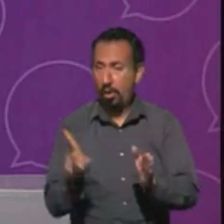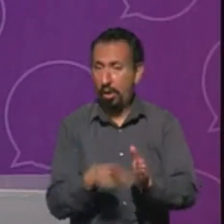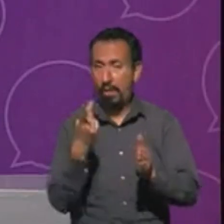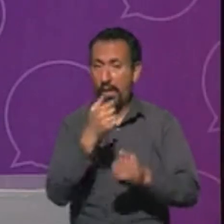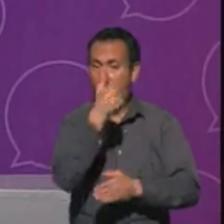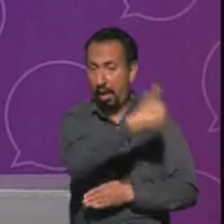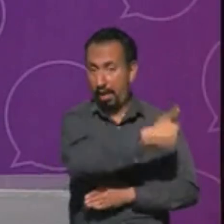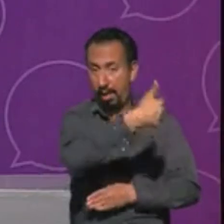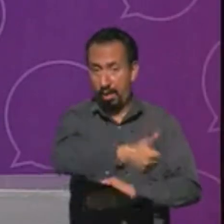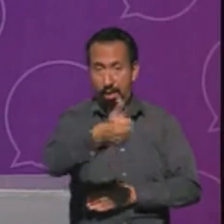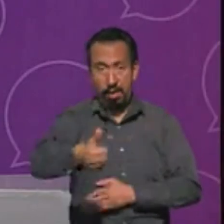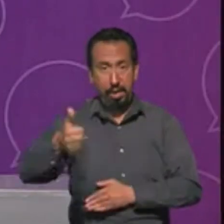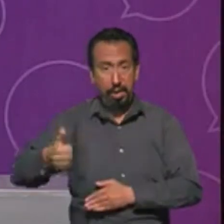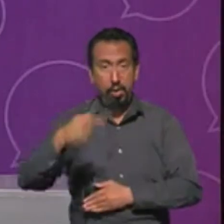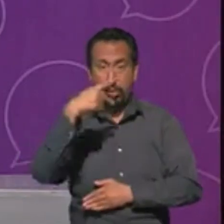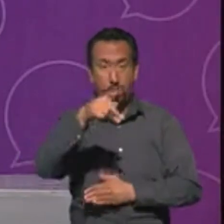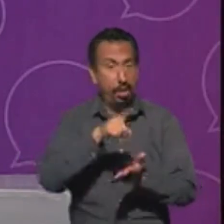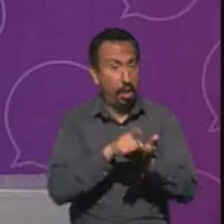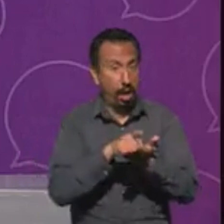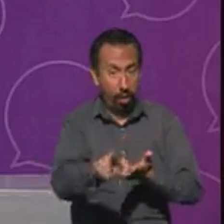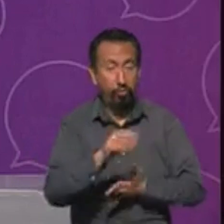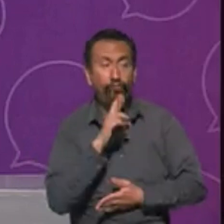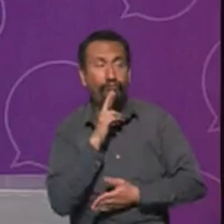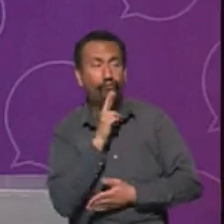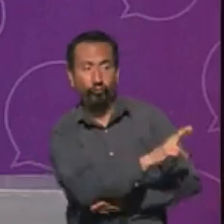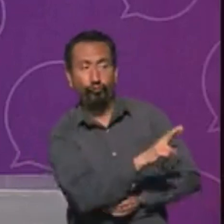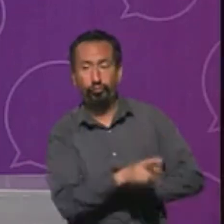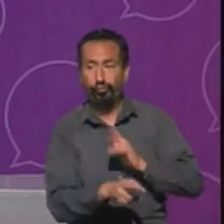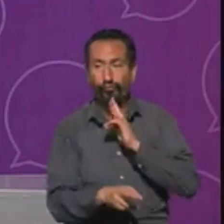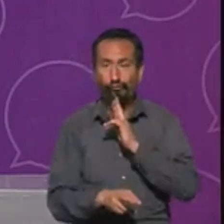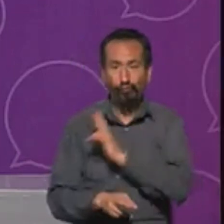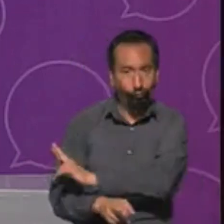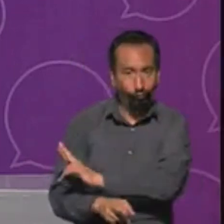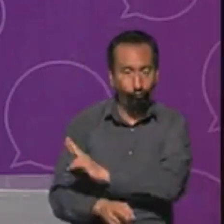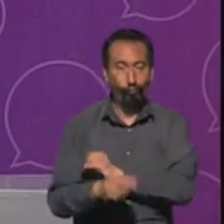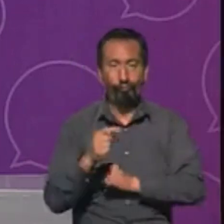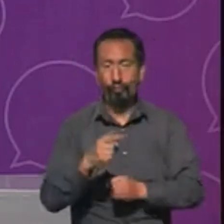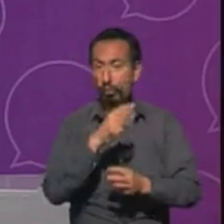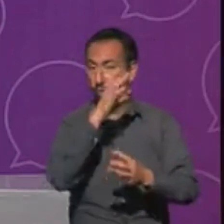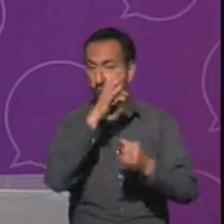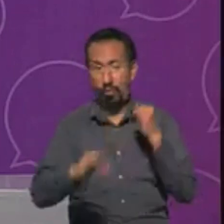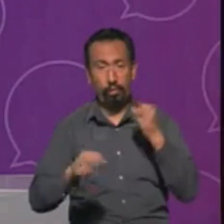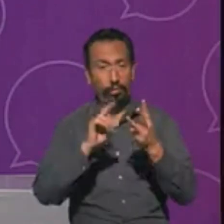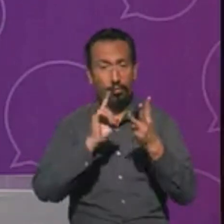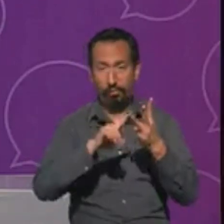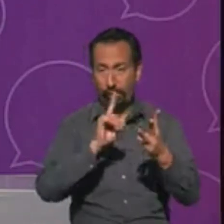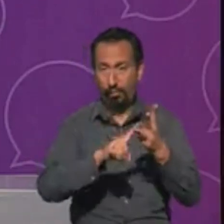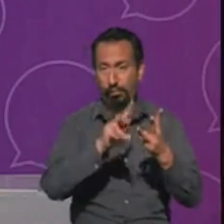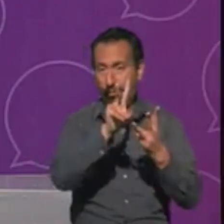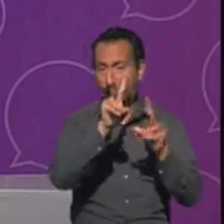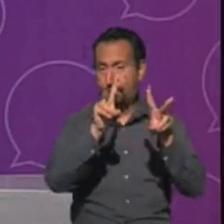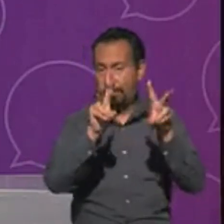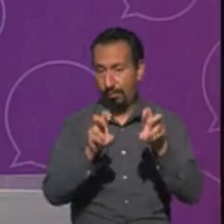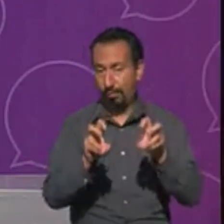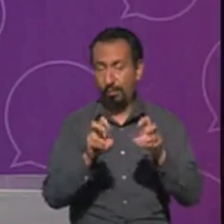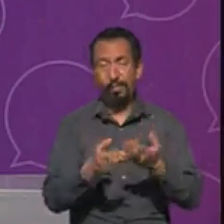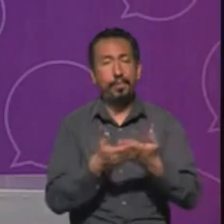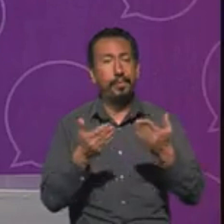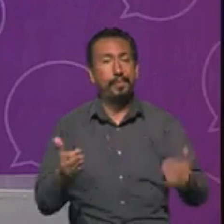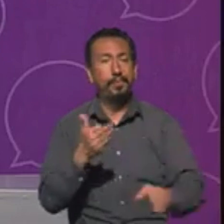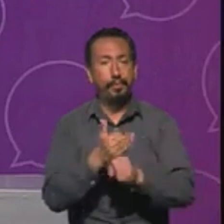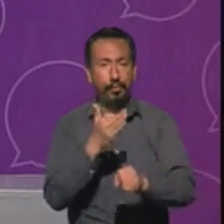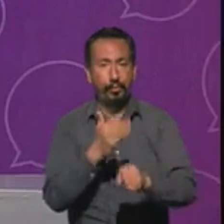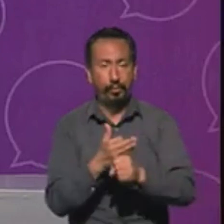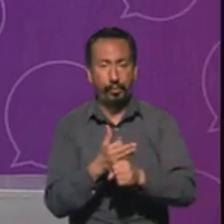cada uno de ustedes el derecho a una réplica a lo largo de este tercer y último segmento vamos a iniciar esta